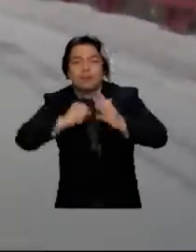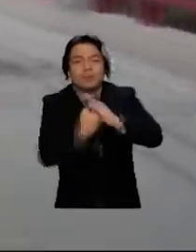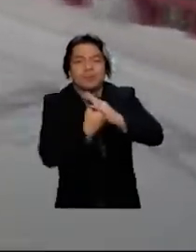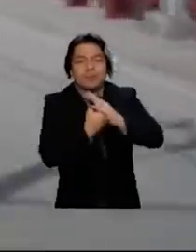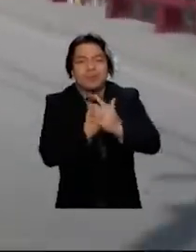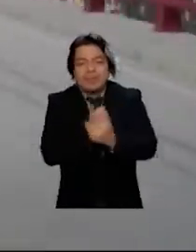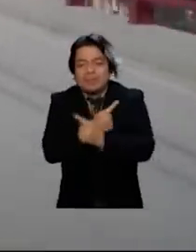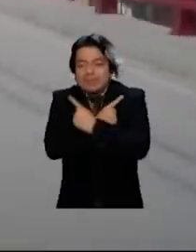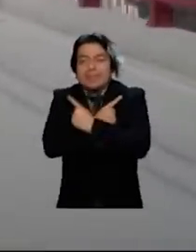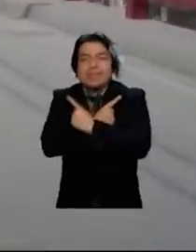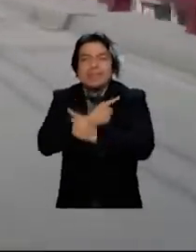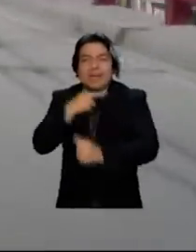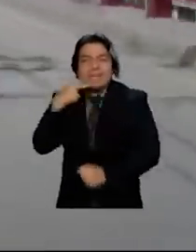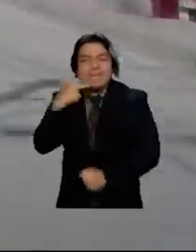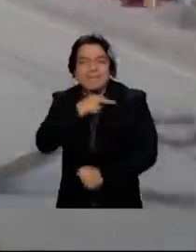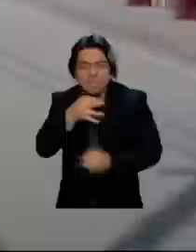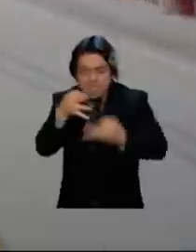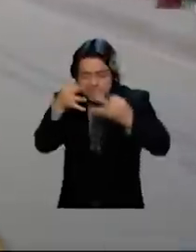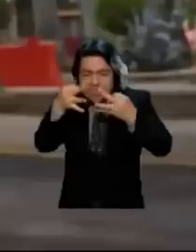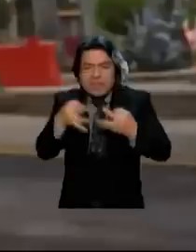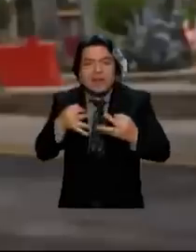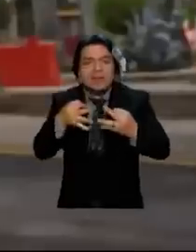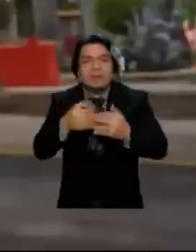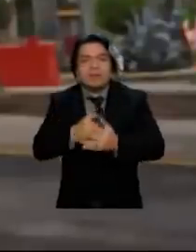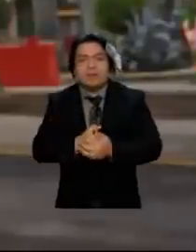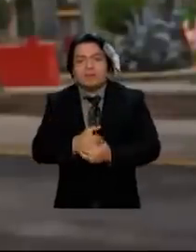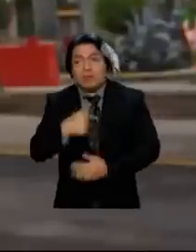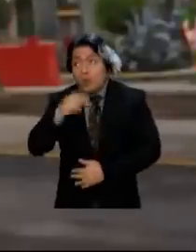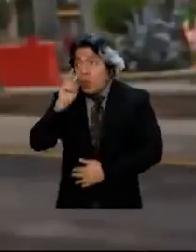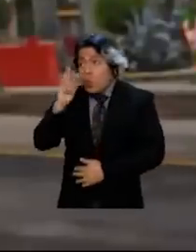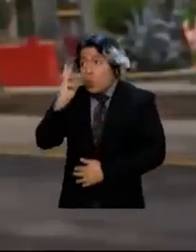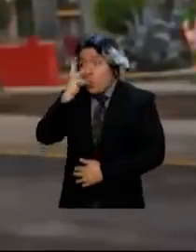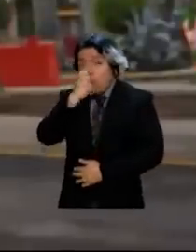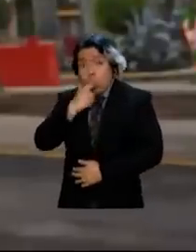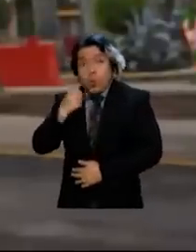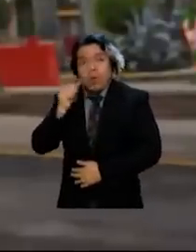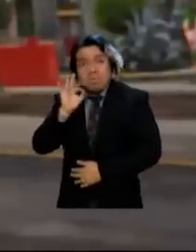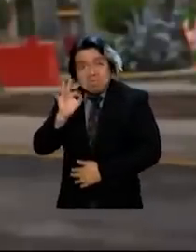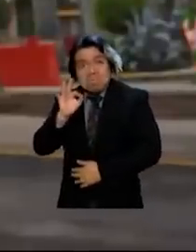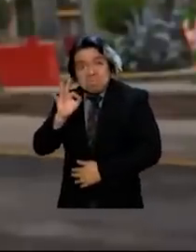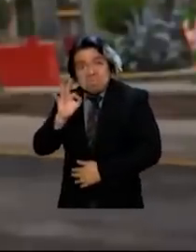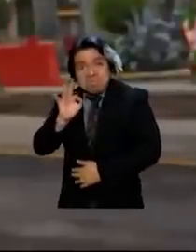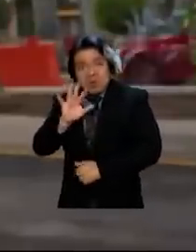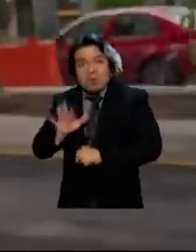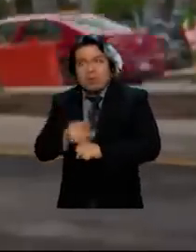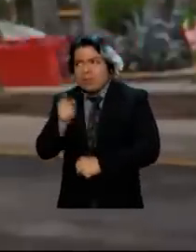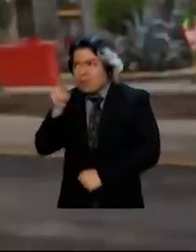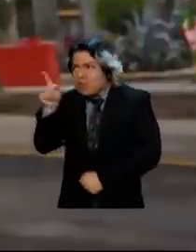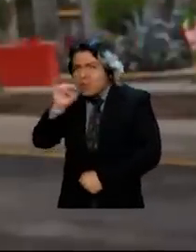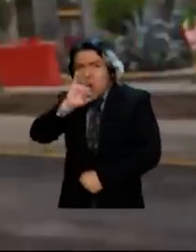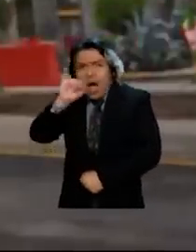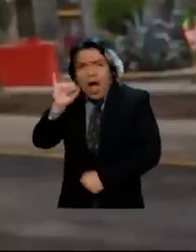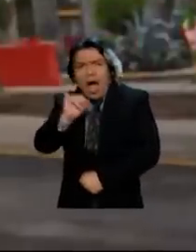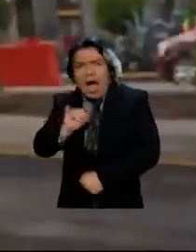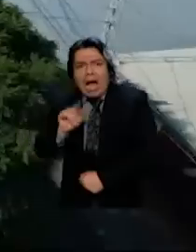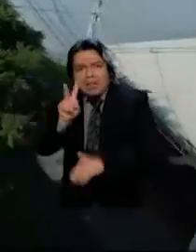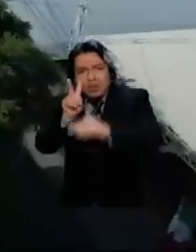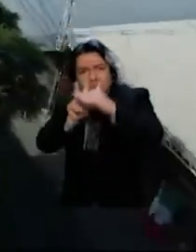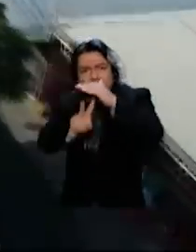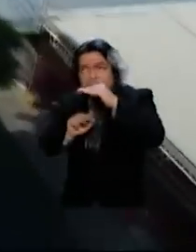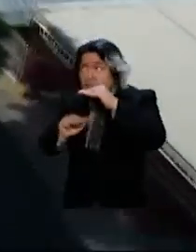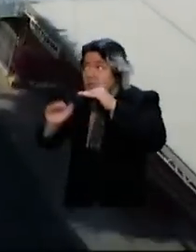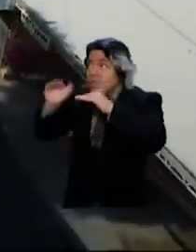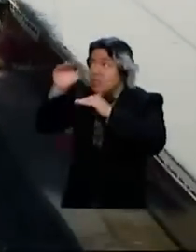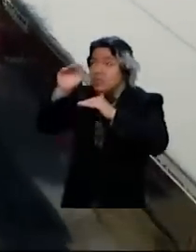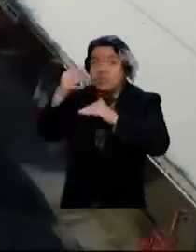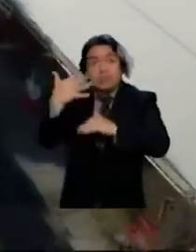digno, rápido, de calidad y eficiente. Se ve muy bonita aquí ya que pues yo nunca había visto un trolebús elevado y pues